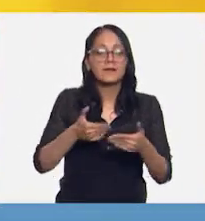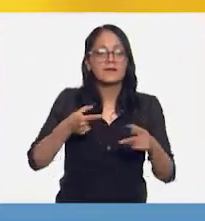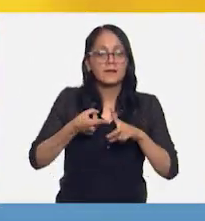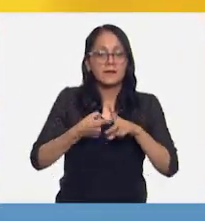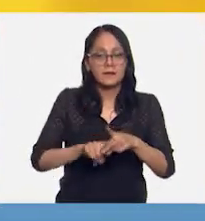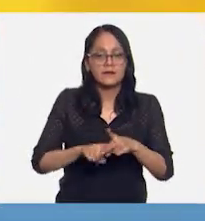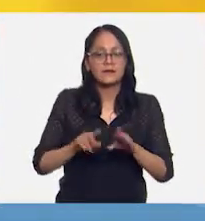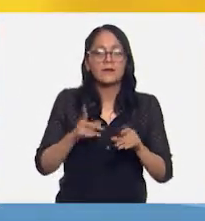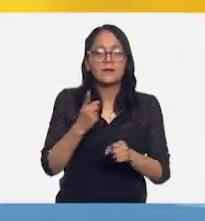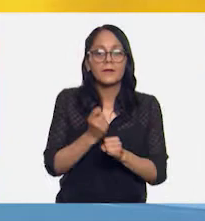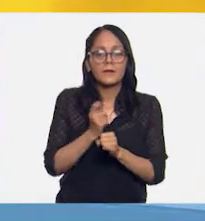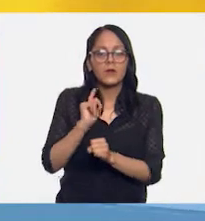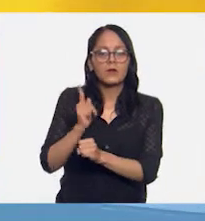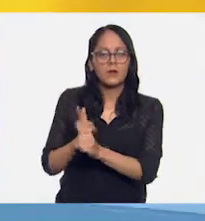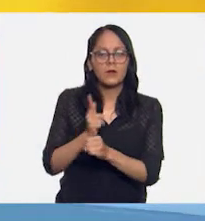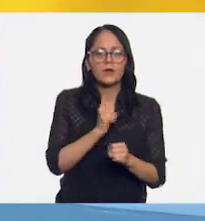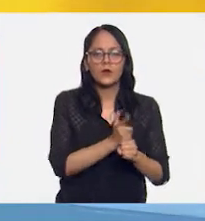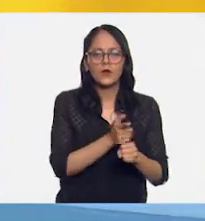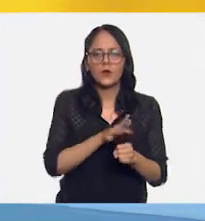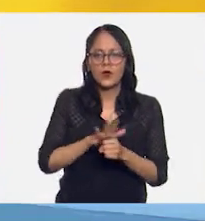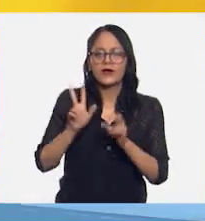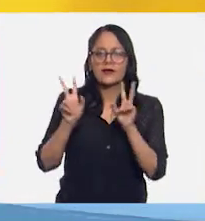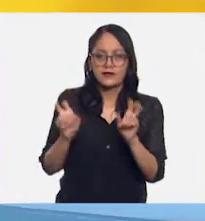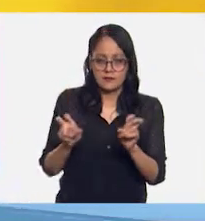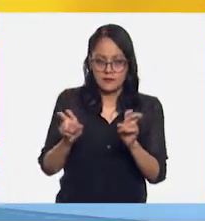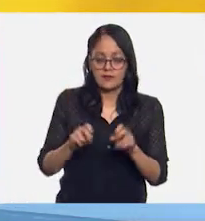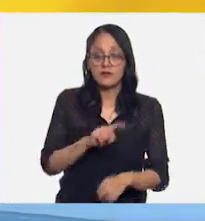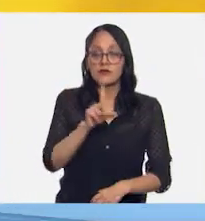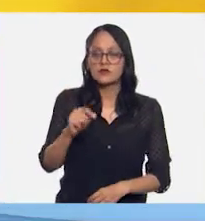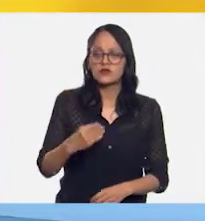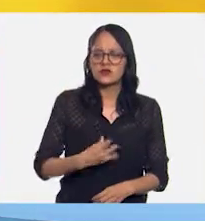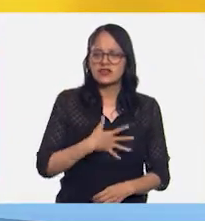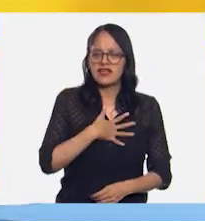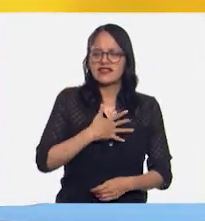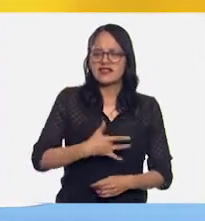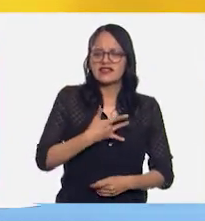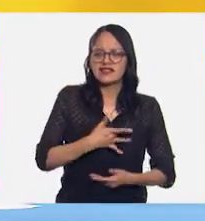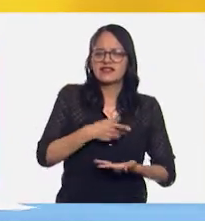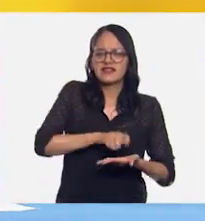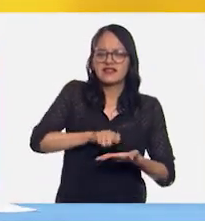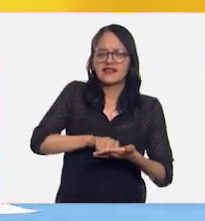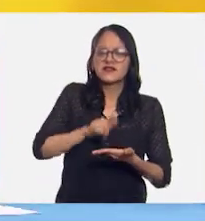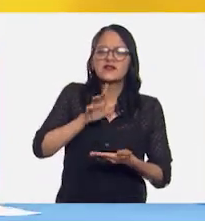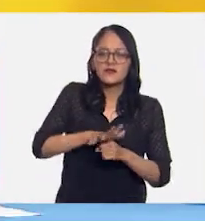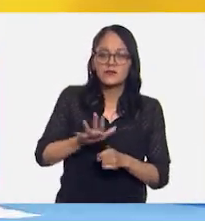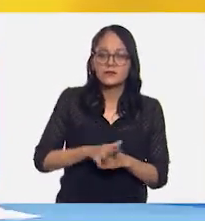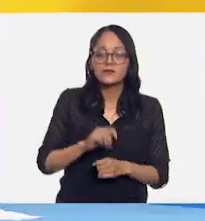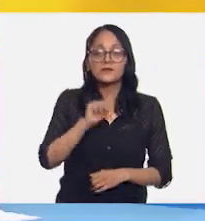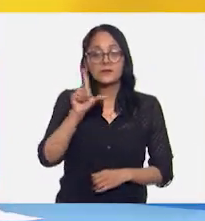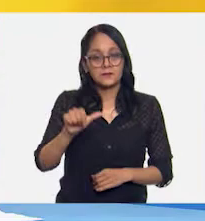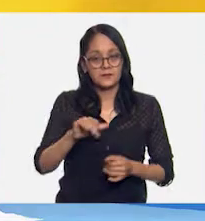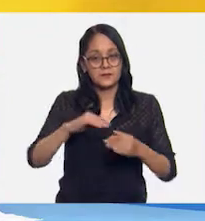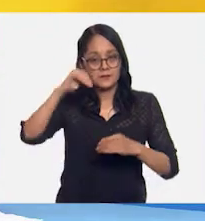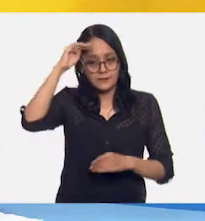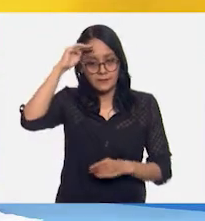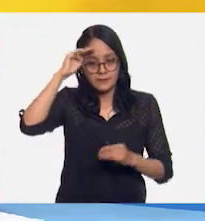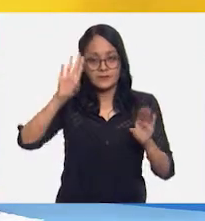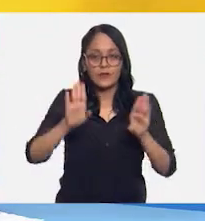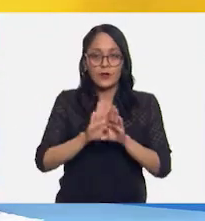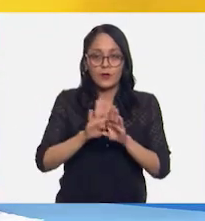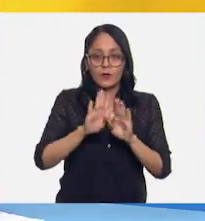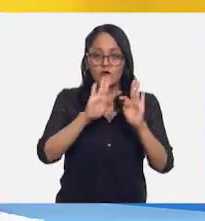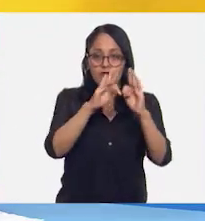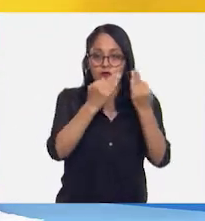por determinar el tema y los sentimientos que deseamos plasmar. Asimismo, reflexionaremos sobre las